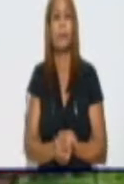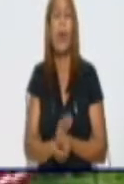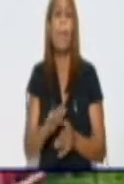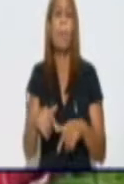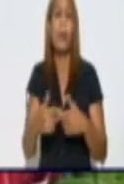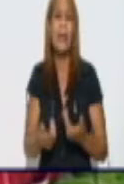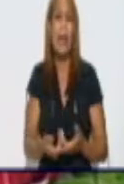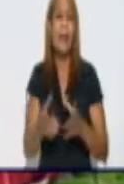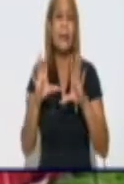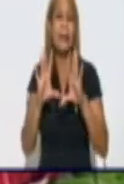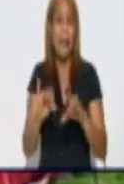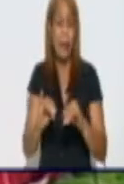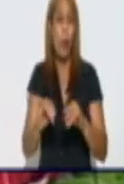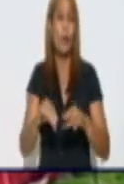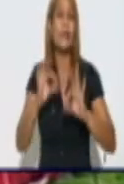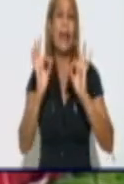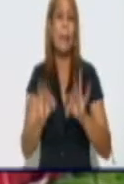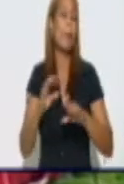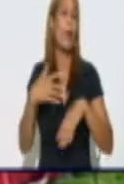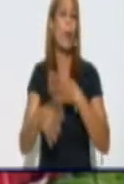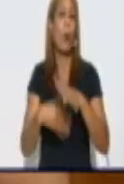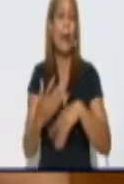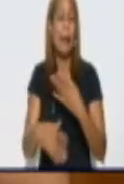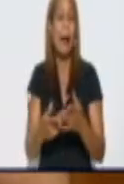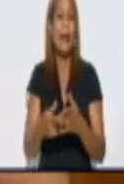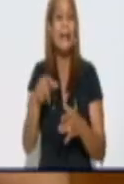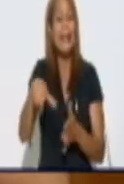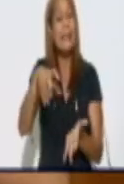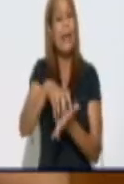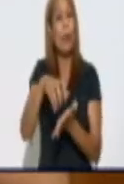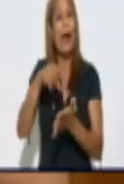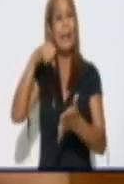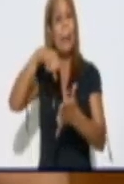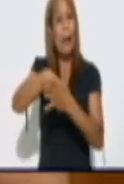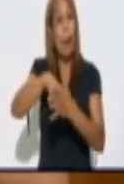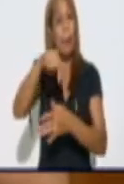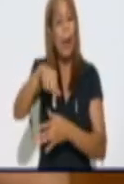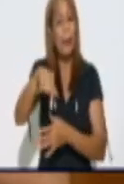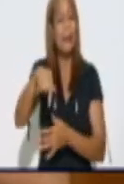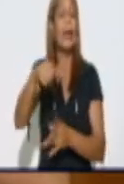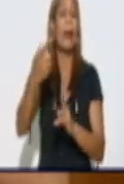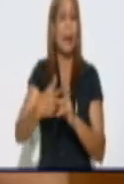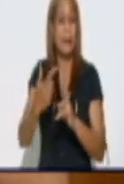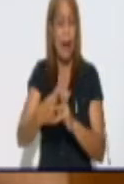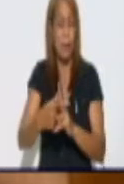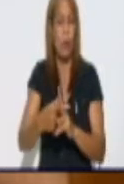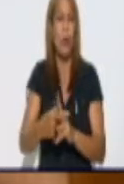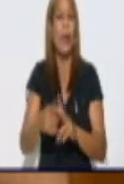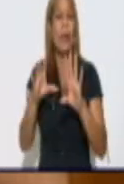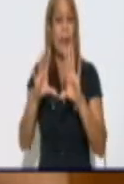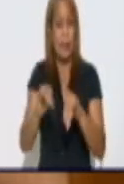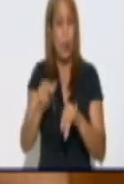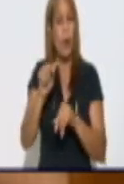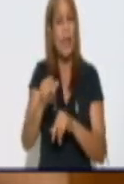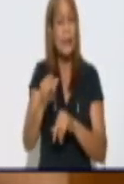días en Manopla, Bayamo? A ver, eso lo explicábamos anteriormente, eso está con la planta Santa Isabel. Al